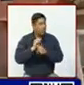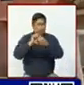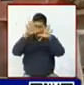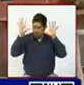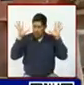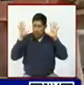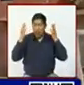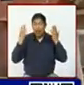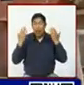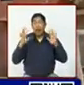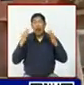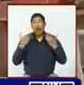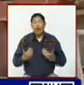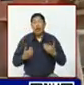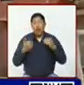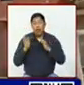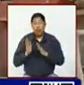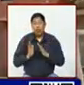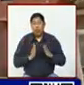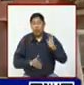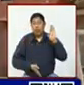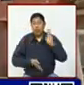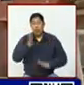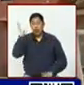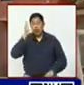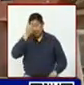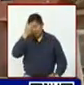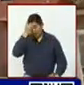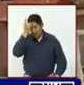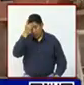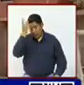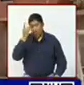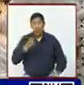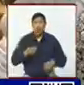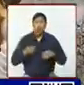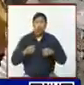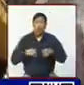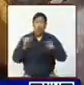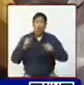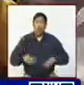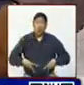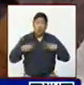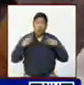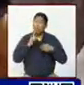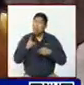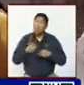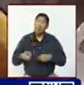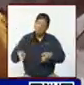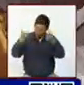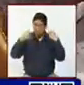Ahora él se prepara para retornar a Alemania, a continuar con su vida, pero sin duda volverá a Bolivia.